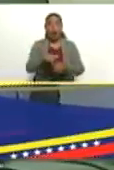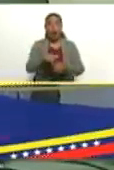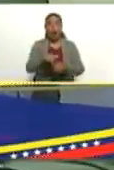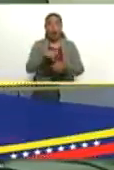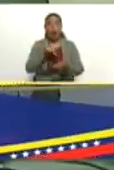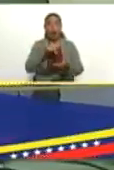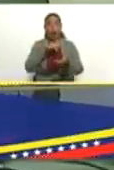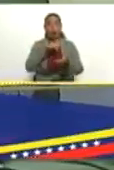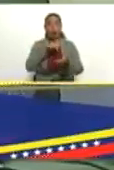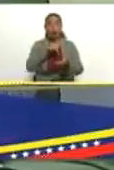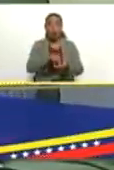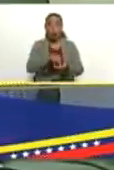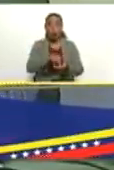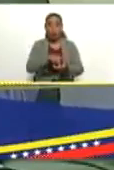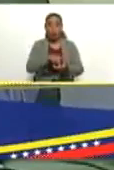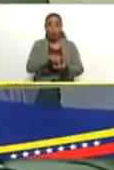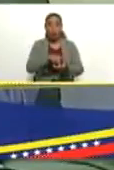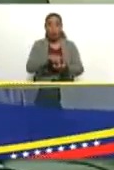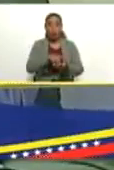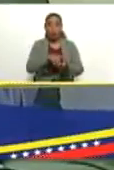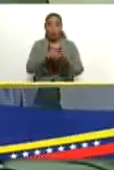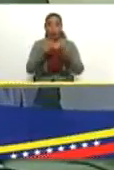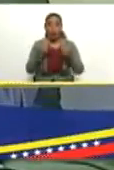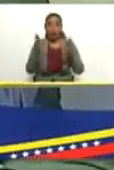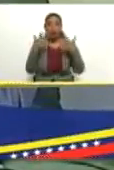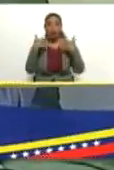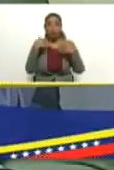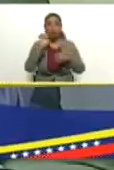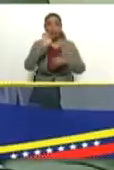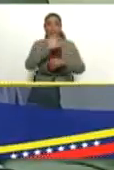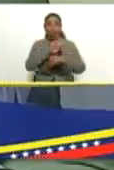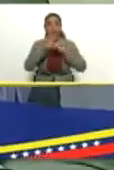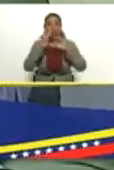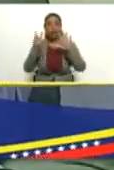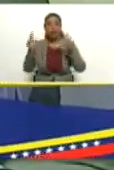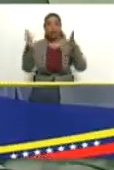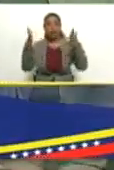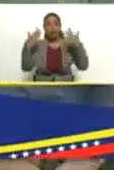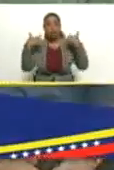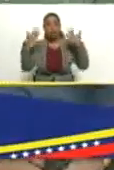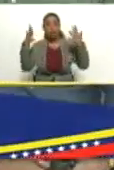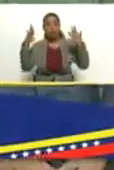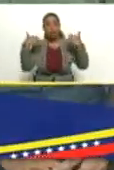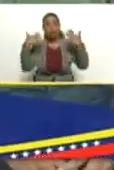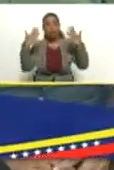¿ah?, el marcador de temperatura marcó 37 grados.